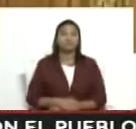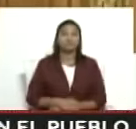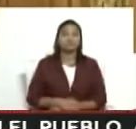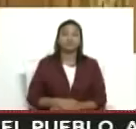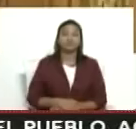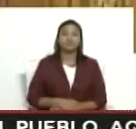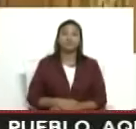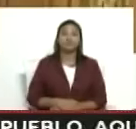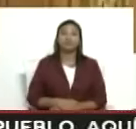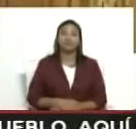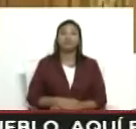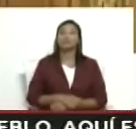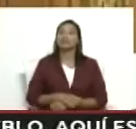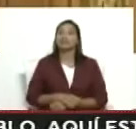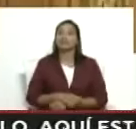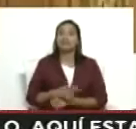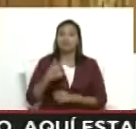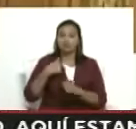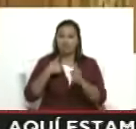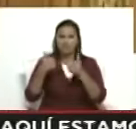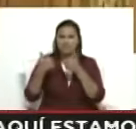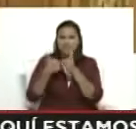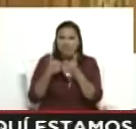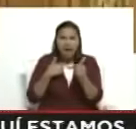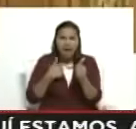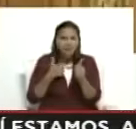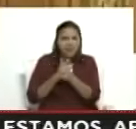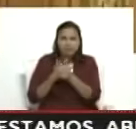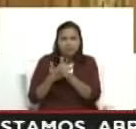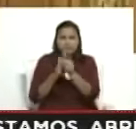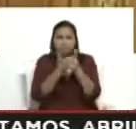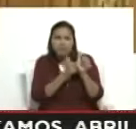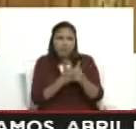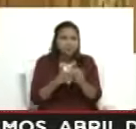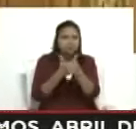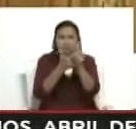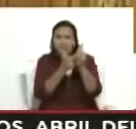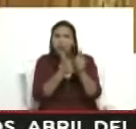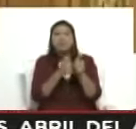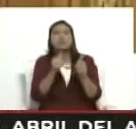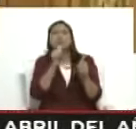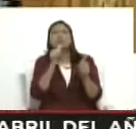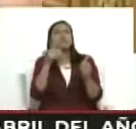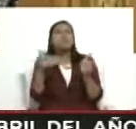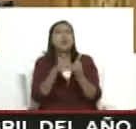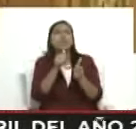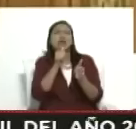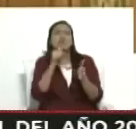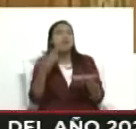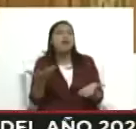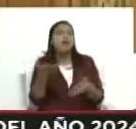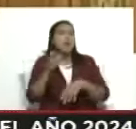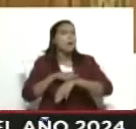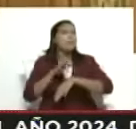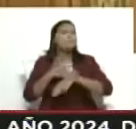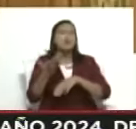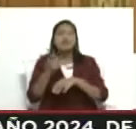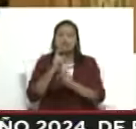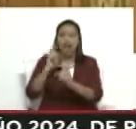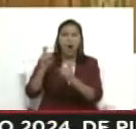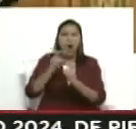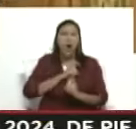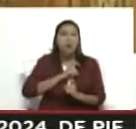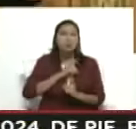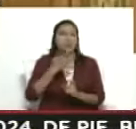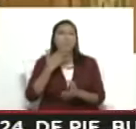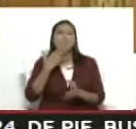Y era una persecución. ¿Contra quién era? ¿Por qué? ¿Por qué tanto odio contra